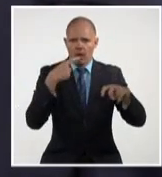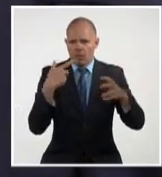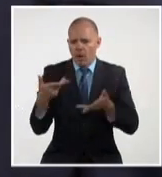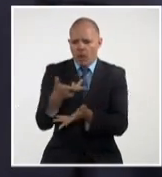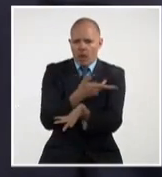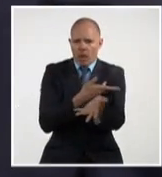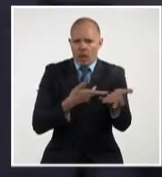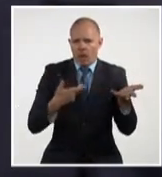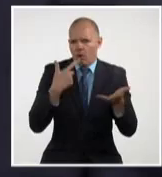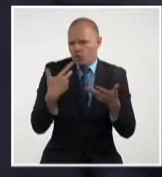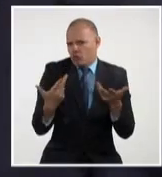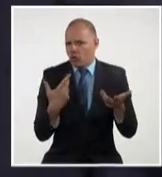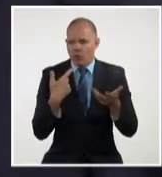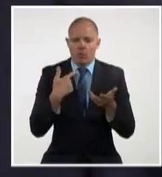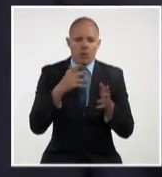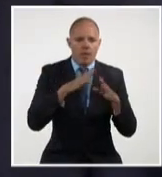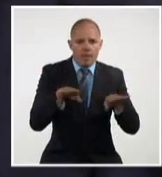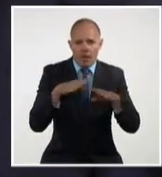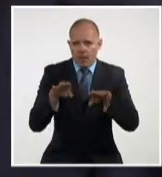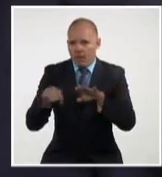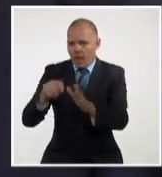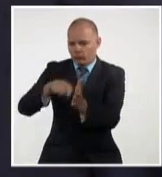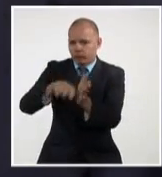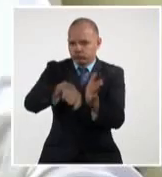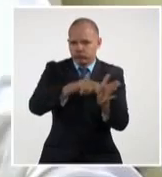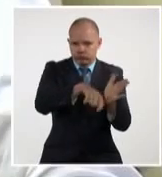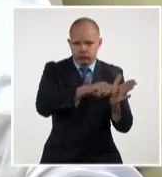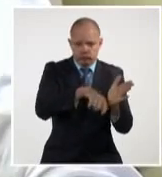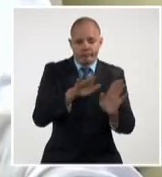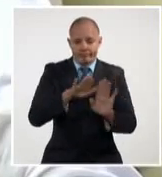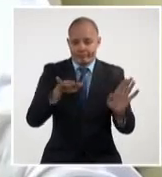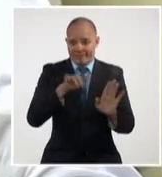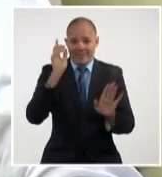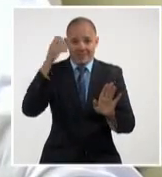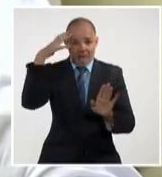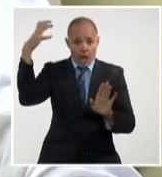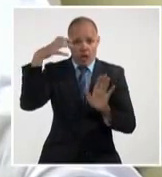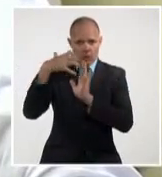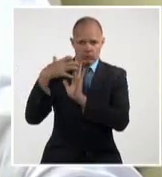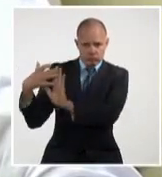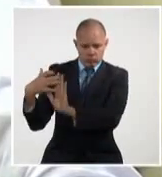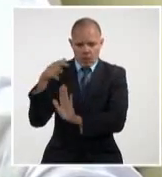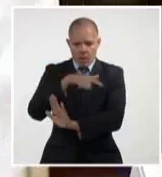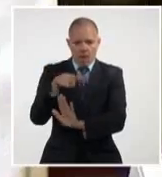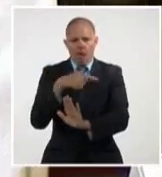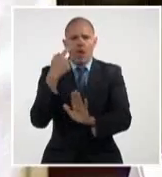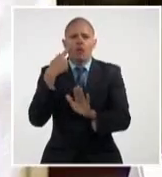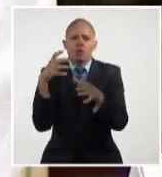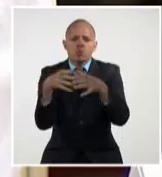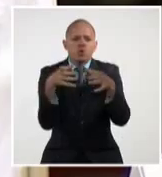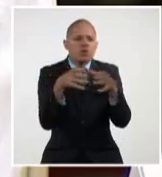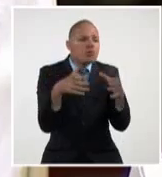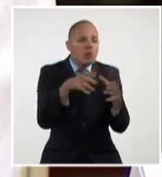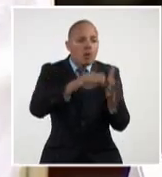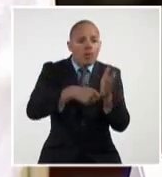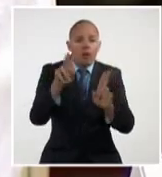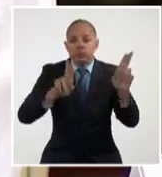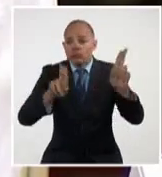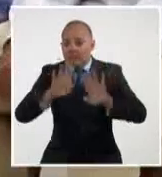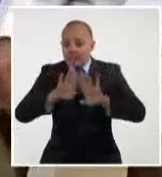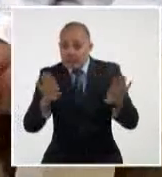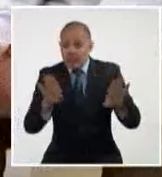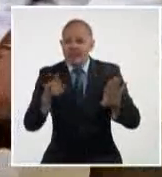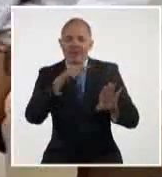armados no estatales que han participado en el conflicto armado interno colombiano. El proceso de negociación con el Ejército de Liberación